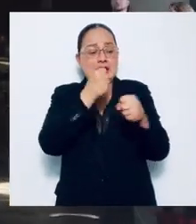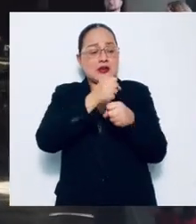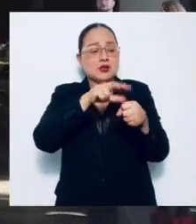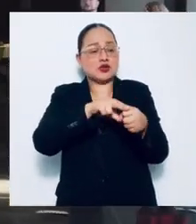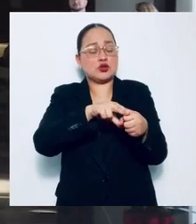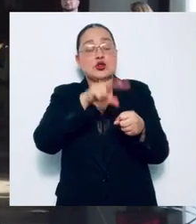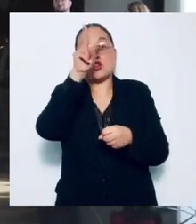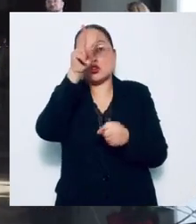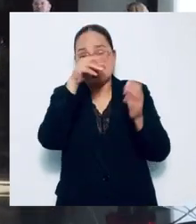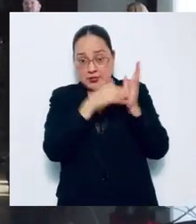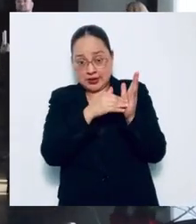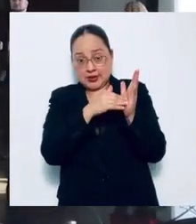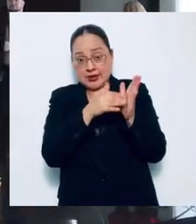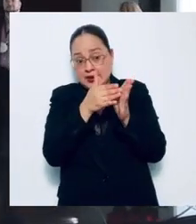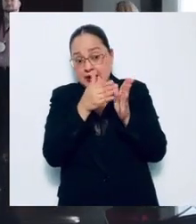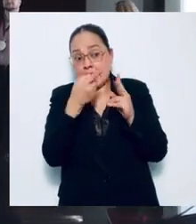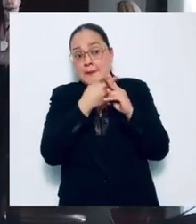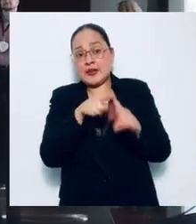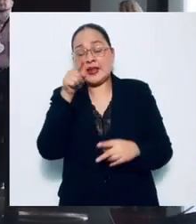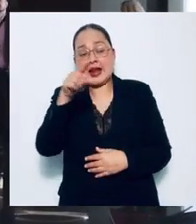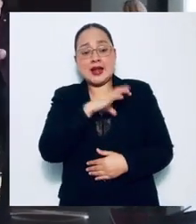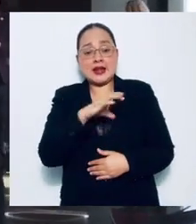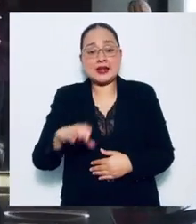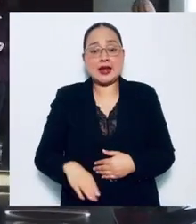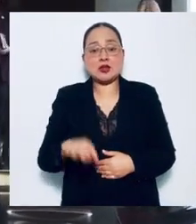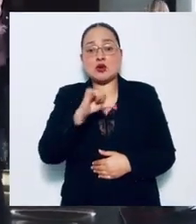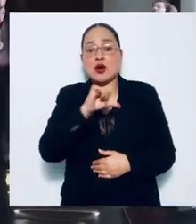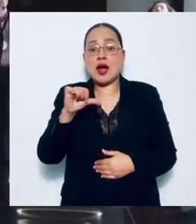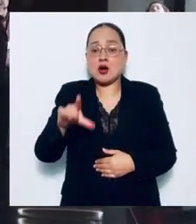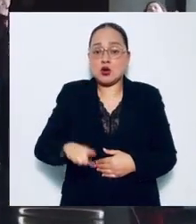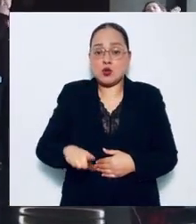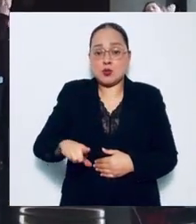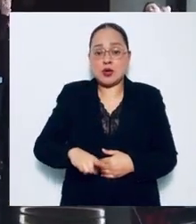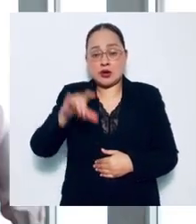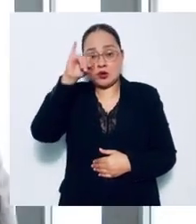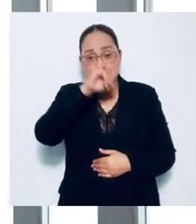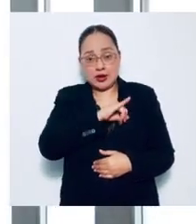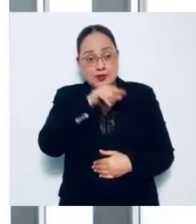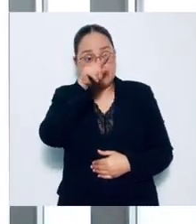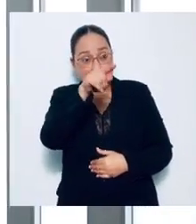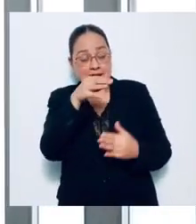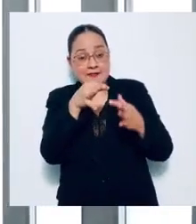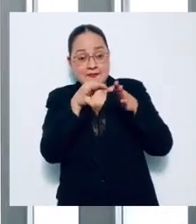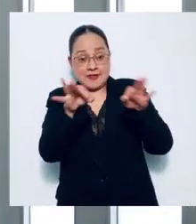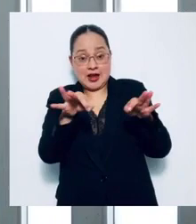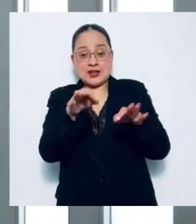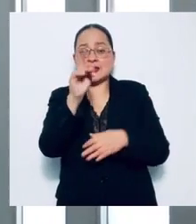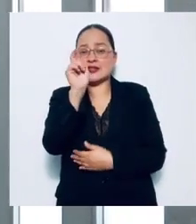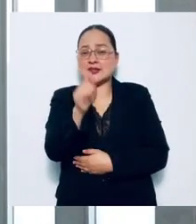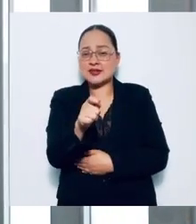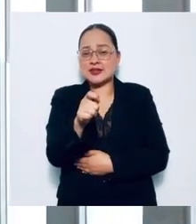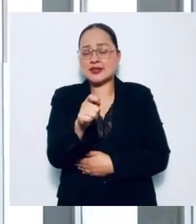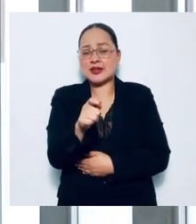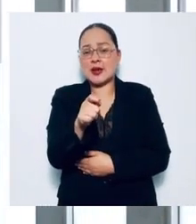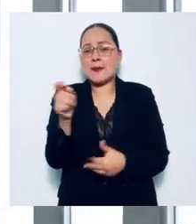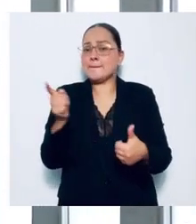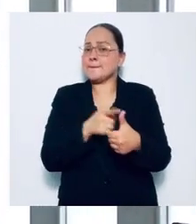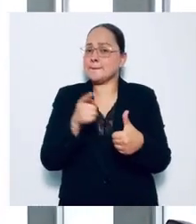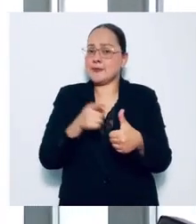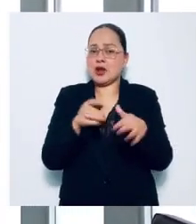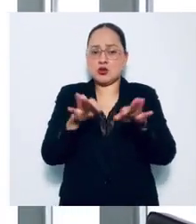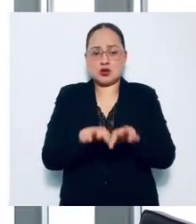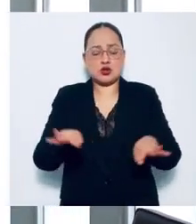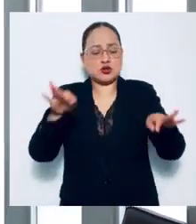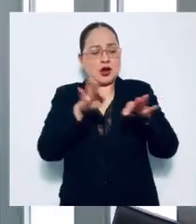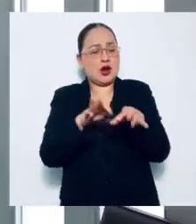2000, cuando era candidato a jefe de gobierno. Esa frase significa anteponer